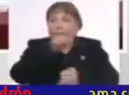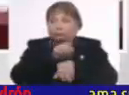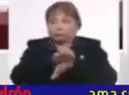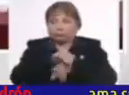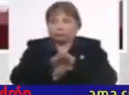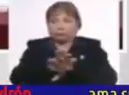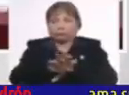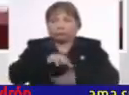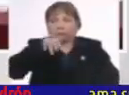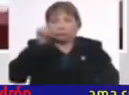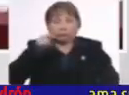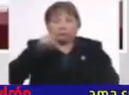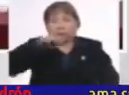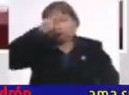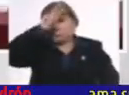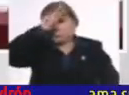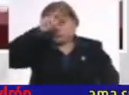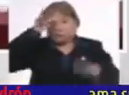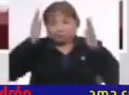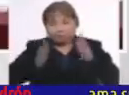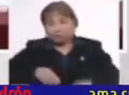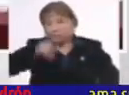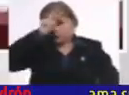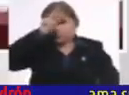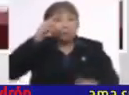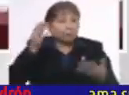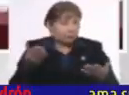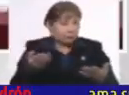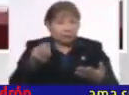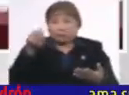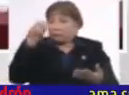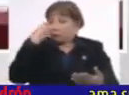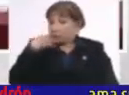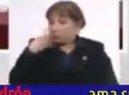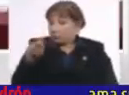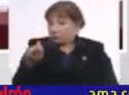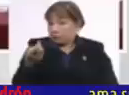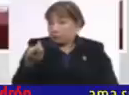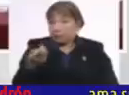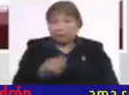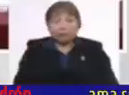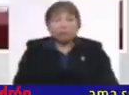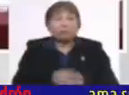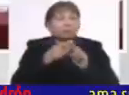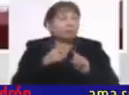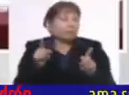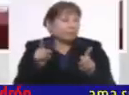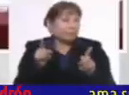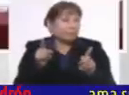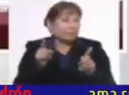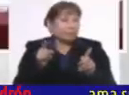por la patria por el perú es lo que nos acaba de mencionar pero